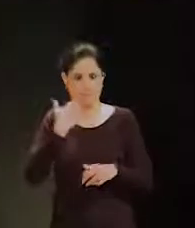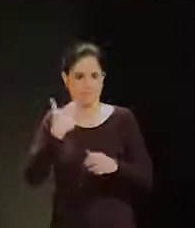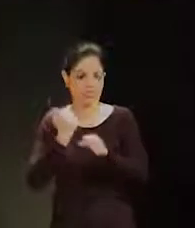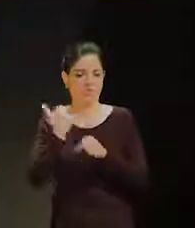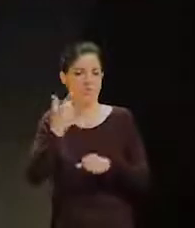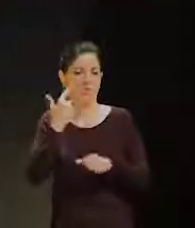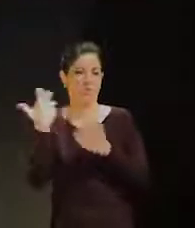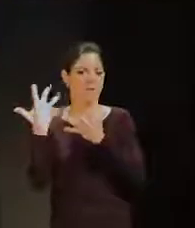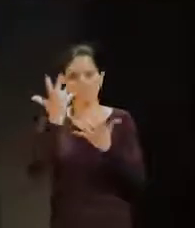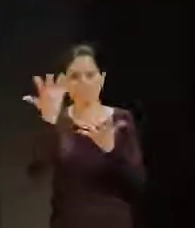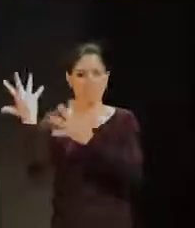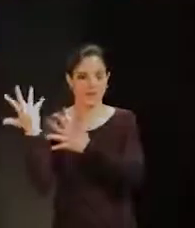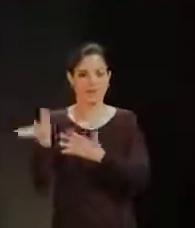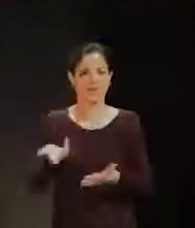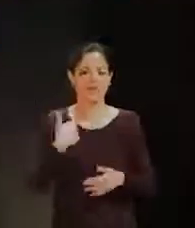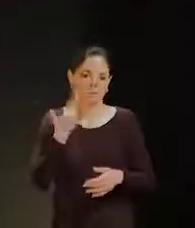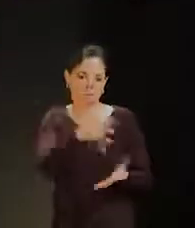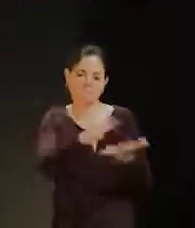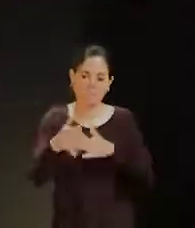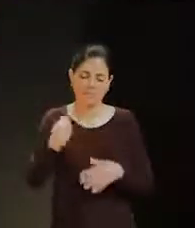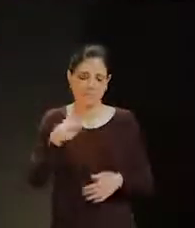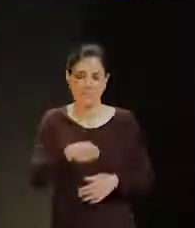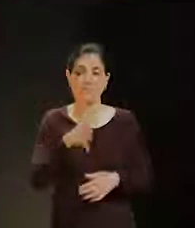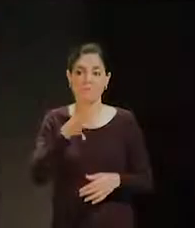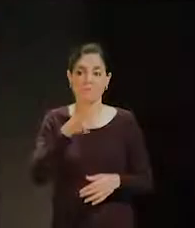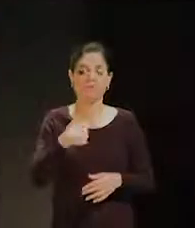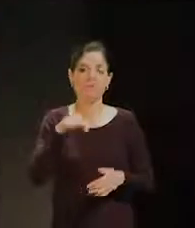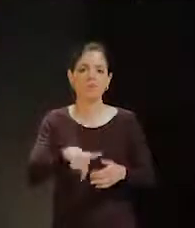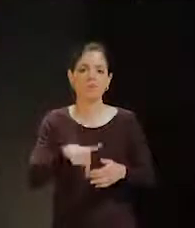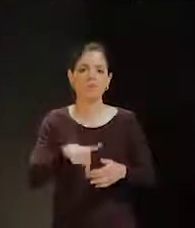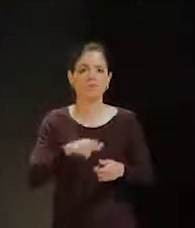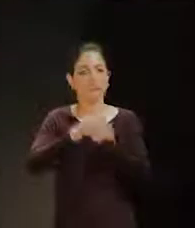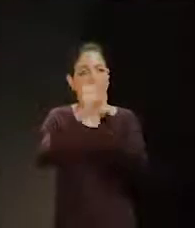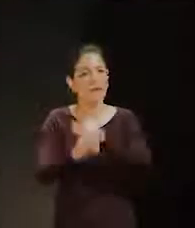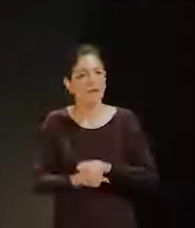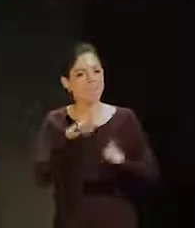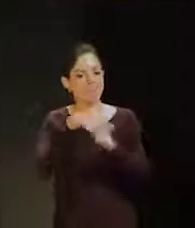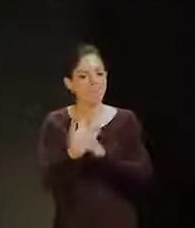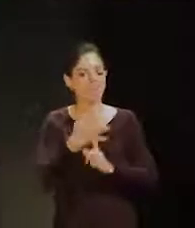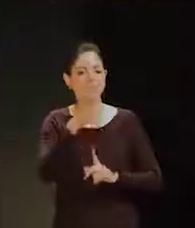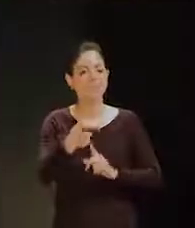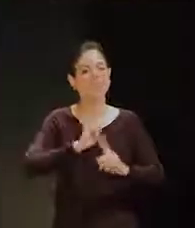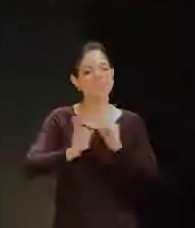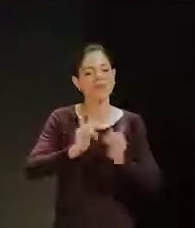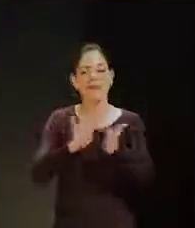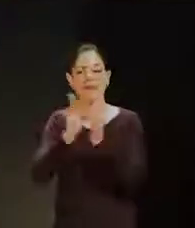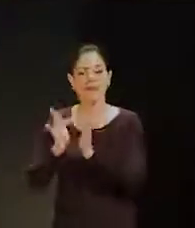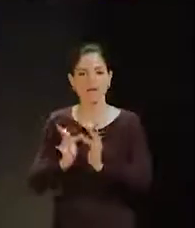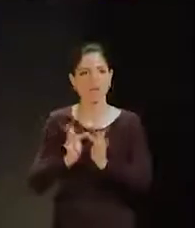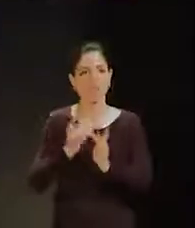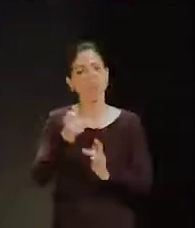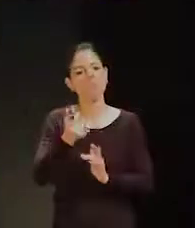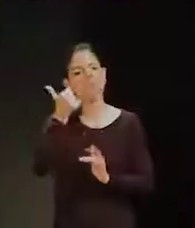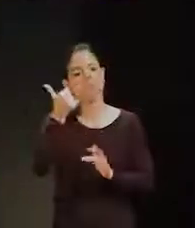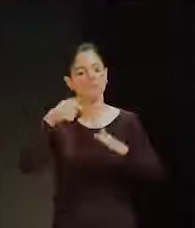por eso, más o menos eso es. Y por eso es en un momento de cambiamiento como que el diálogo y la redacción es un